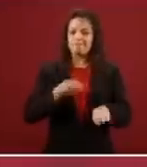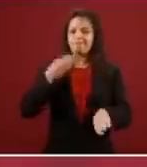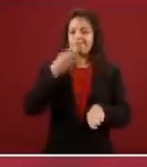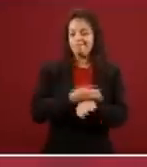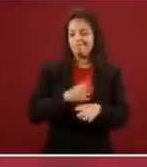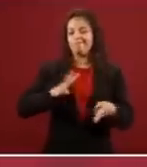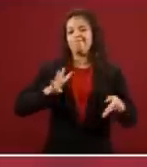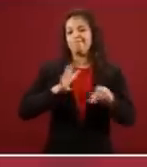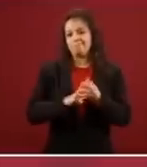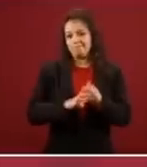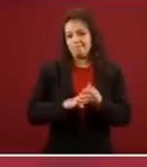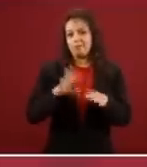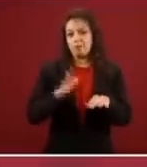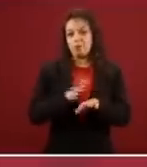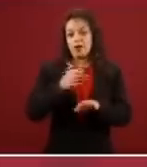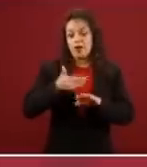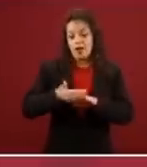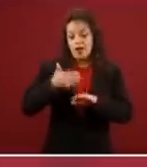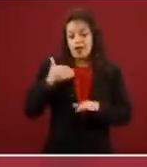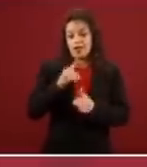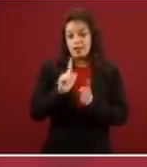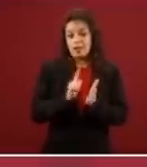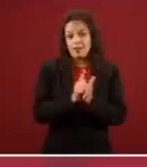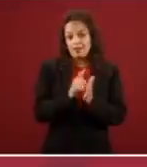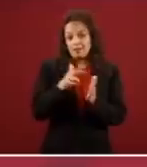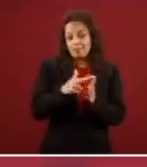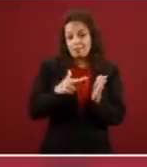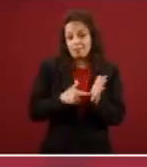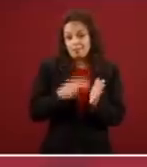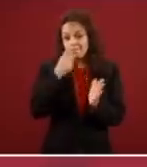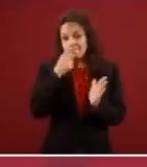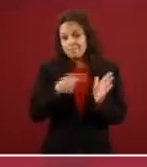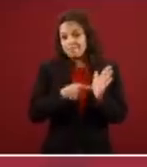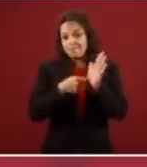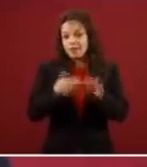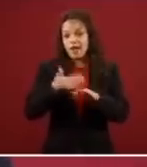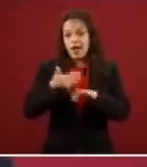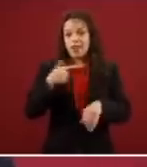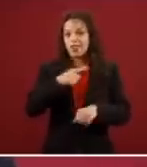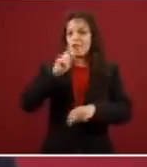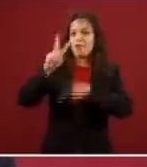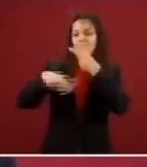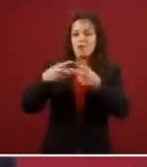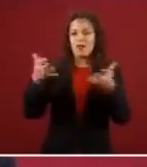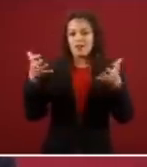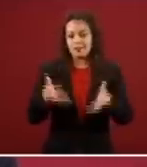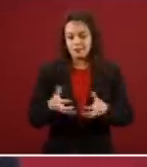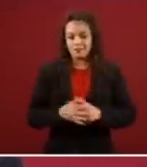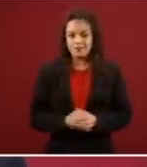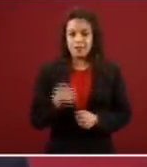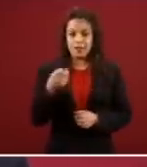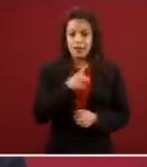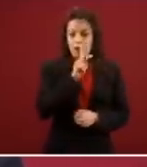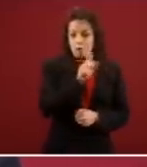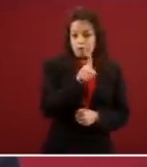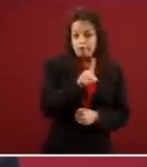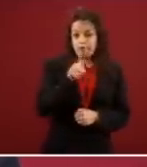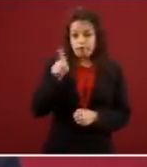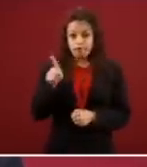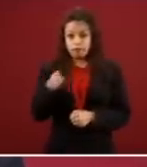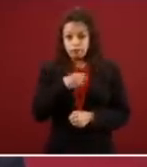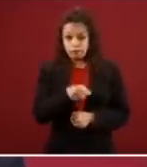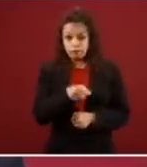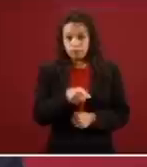y se reconoce que llevaron a cabo operaciones simuladas y se comprometieron en próximos